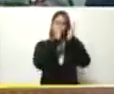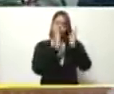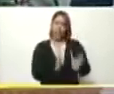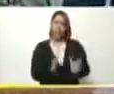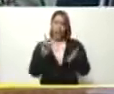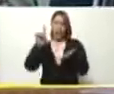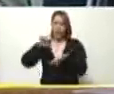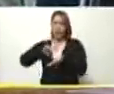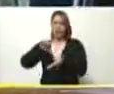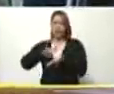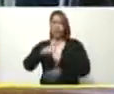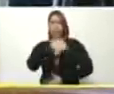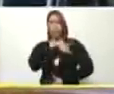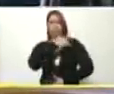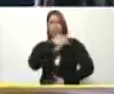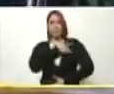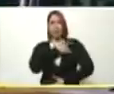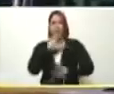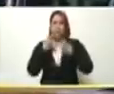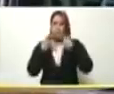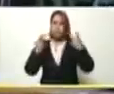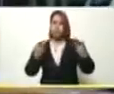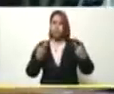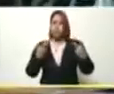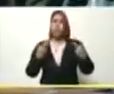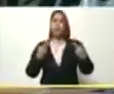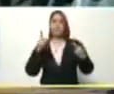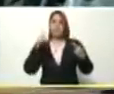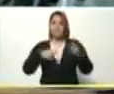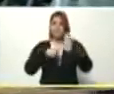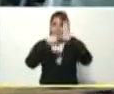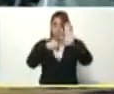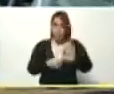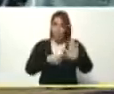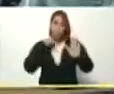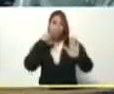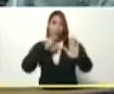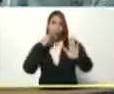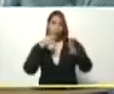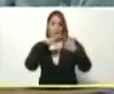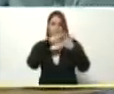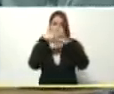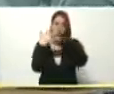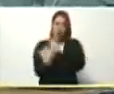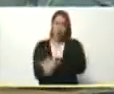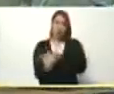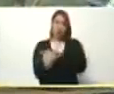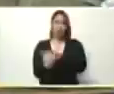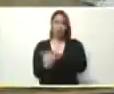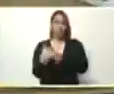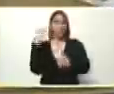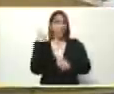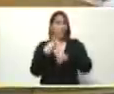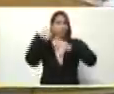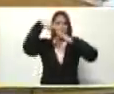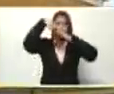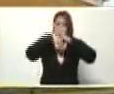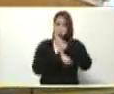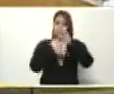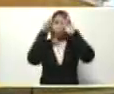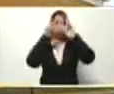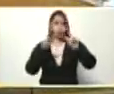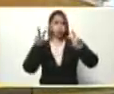las universidades, a la juventud, a los barrios. Y eso hay que profundizarlo. Hay